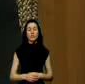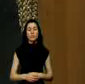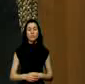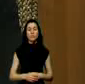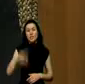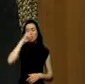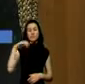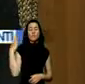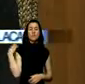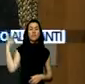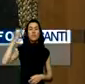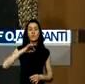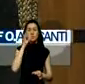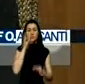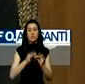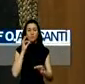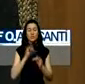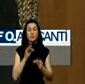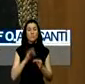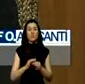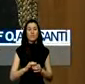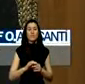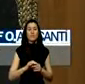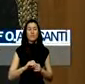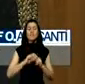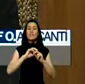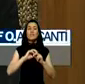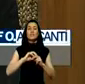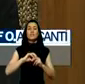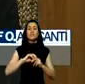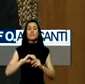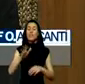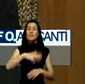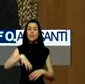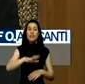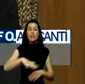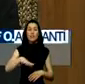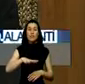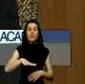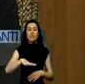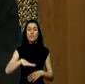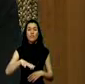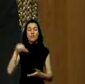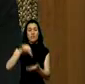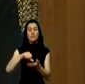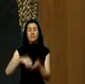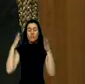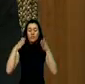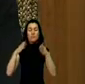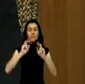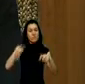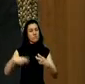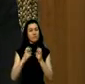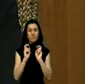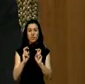pasado año hicimos una remodelación potente en el área de atención urbana que